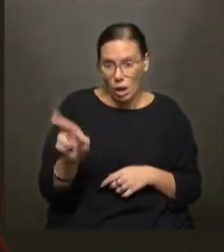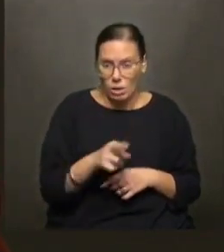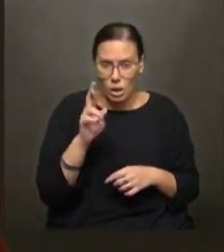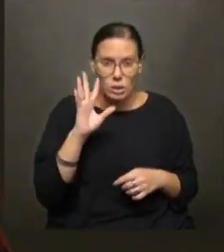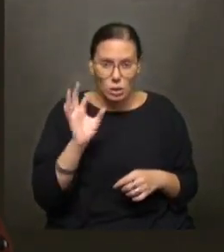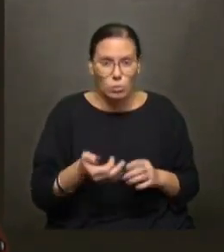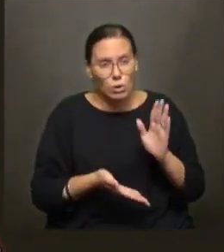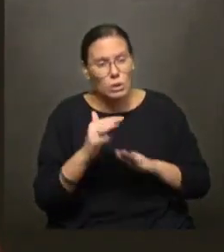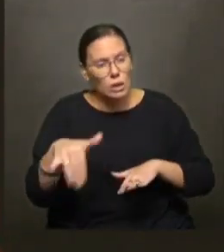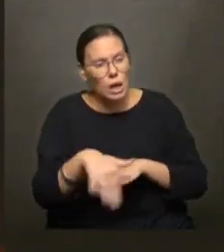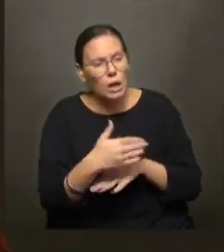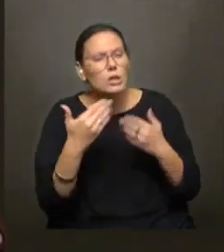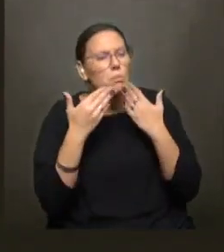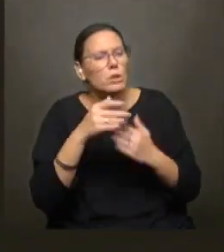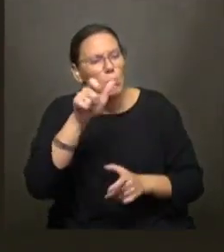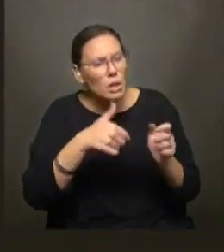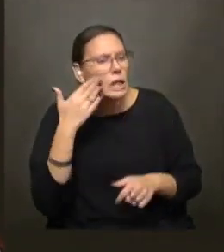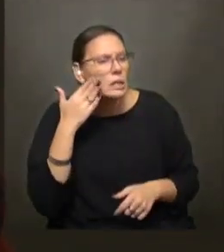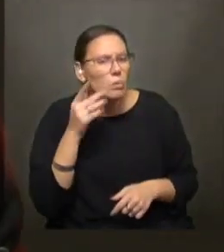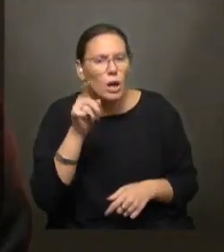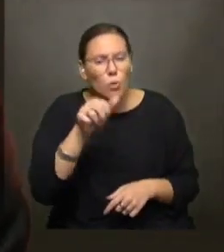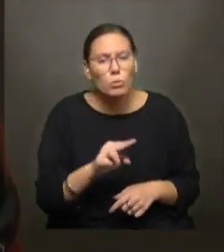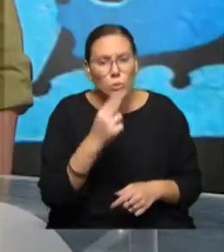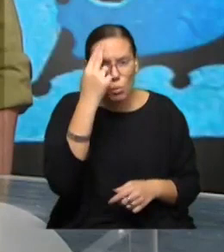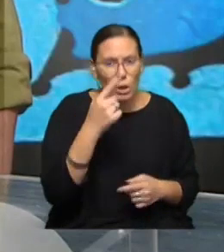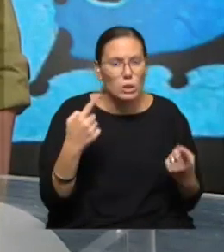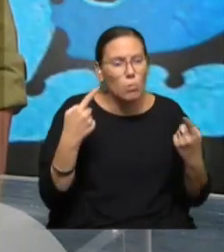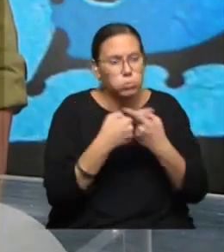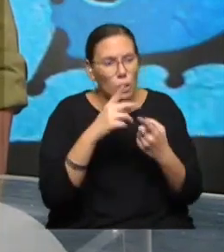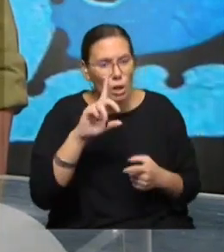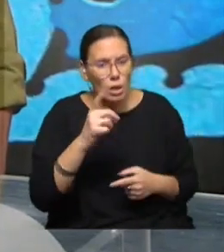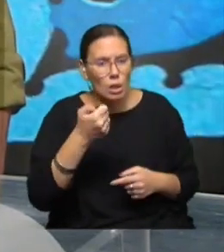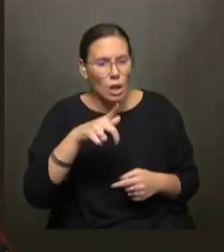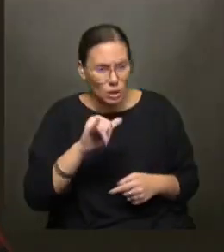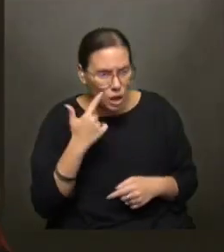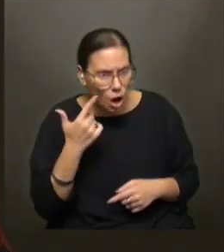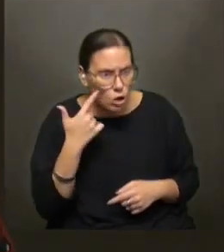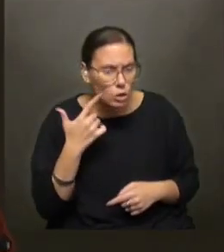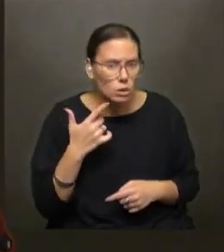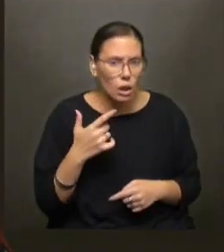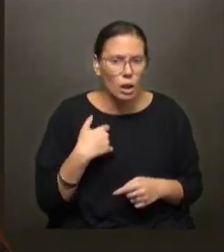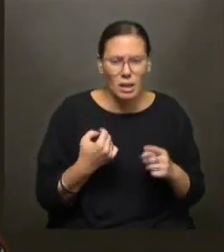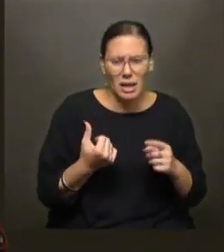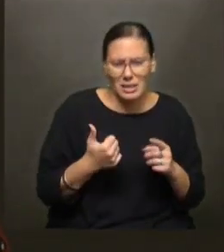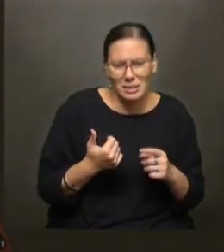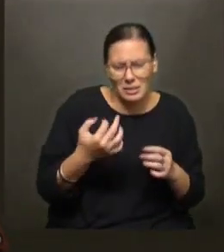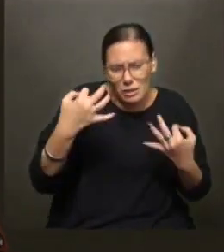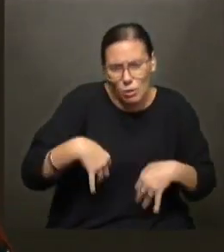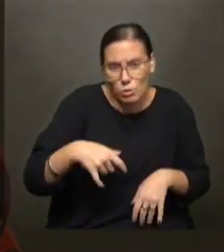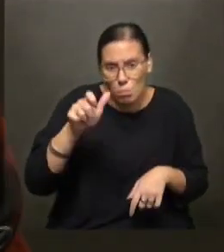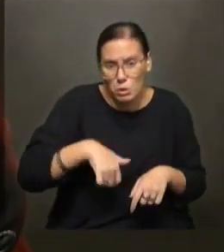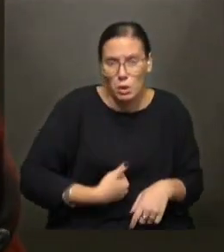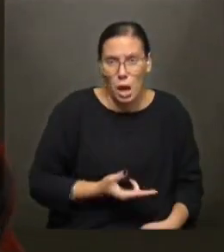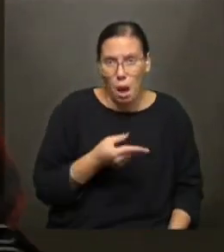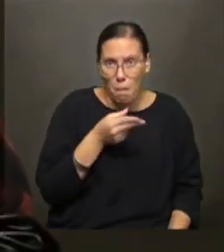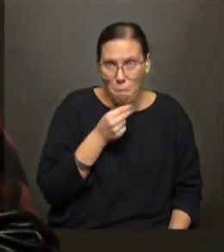seguro salimos a la calle y le preguntamos a la persona sabias que hay un uruguayo que peleó contra muhammad Ali y probablemente muchas personas no lo